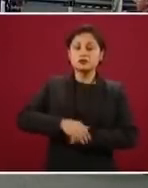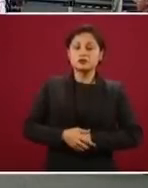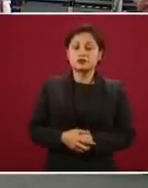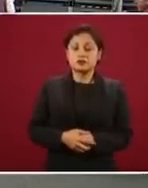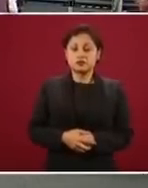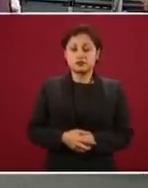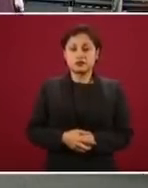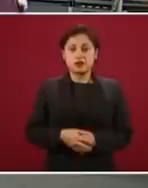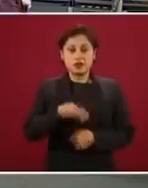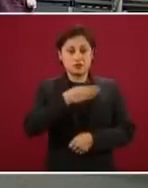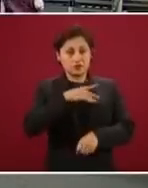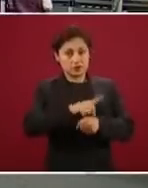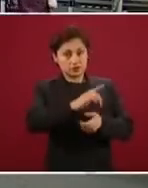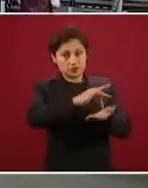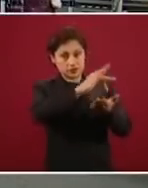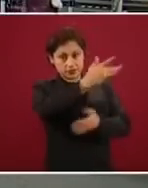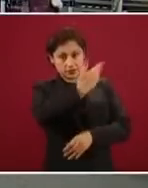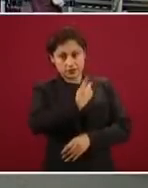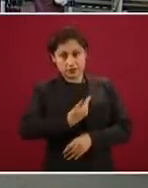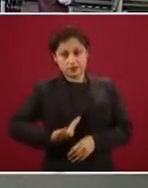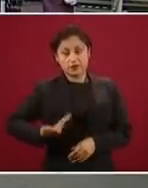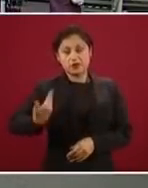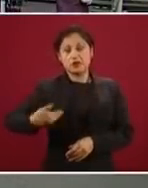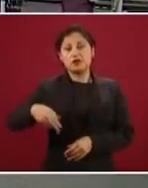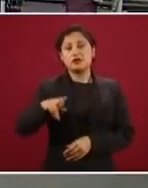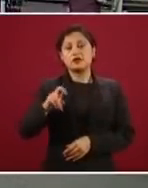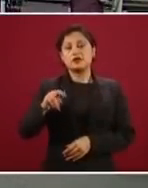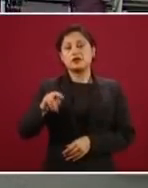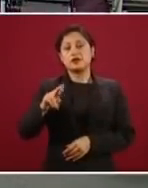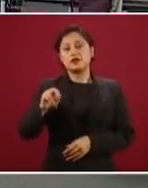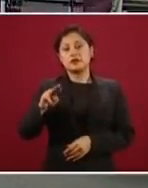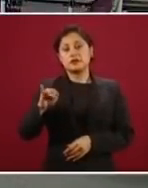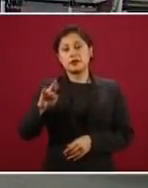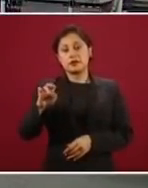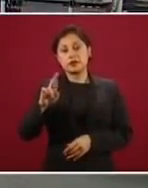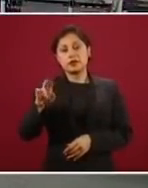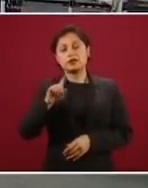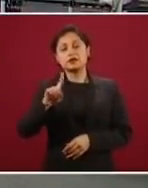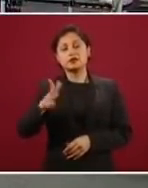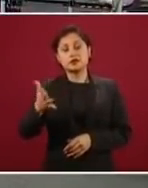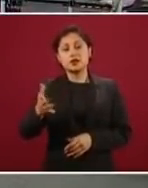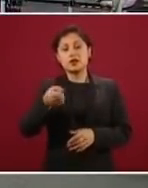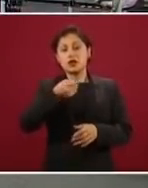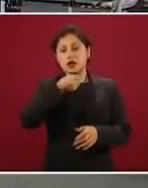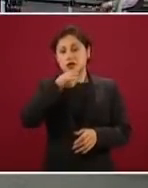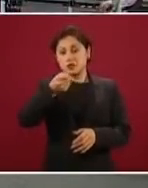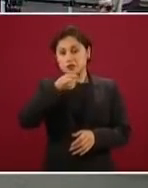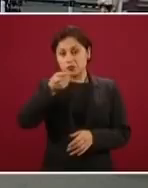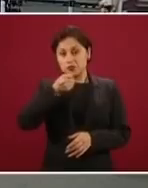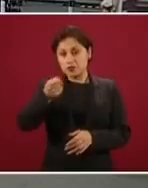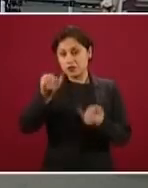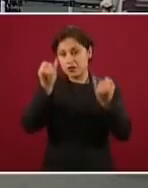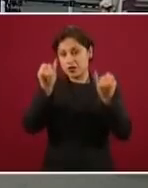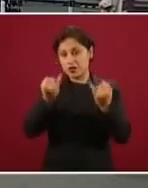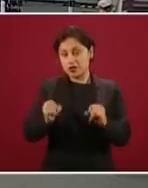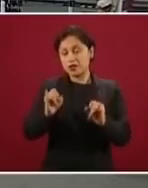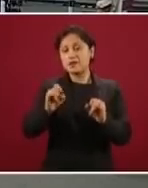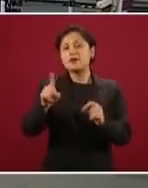gracias buenos días gracias residente reina de ramírez reportero independiente y para pie de página